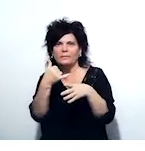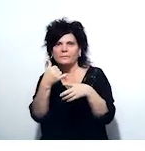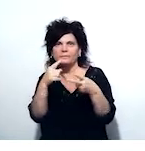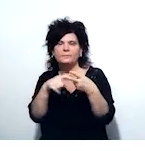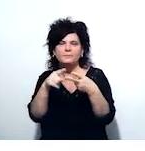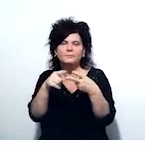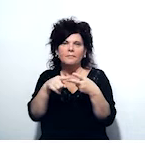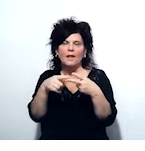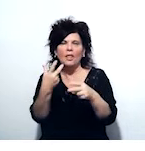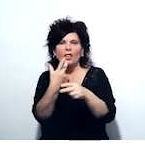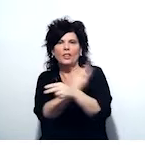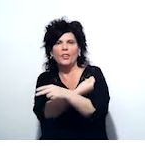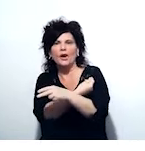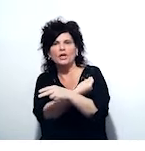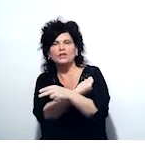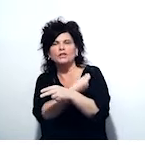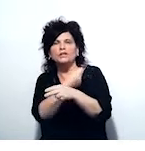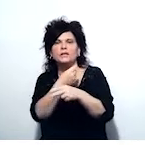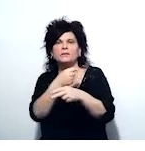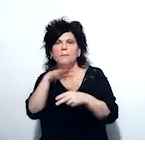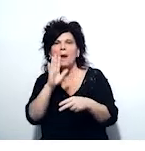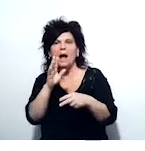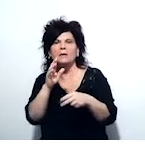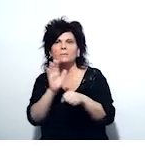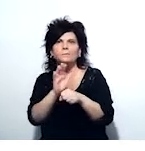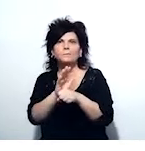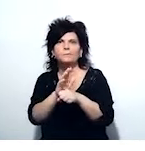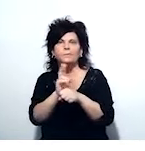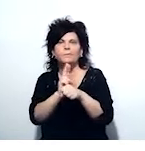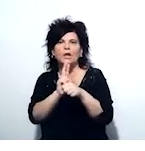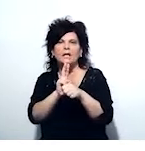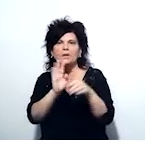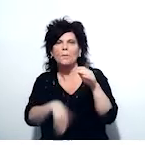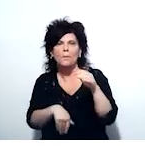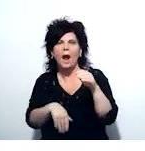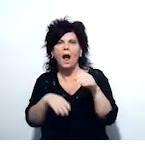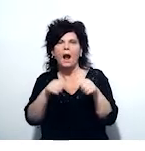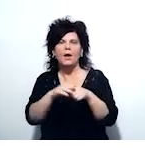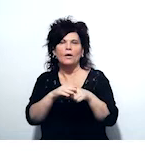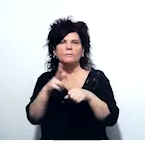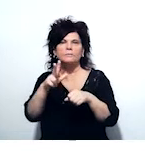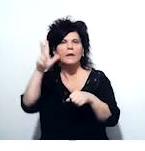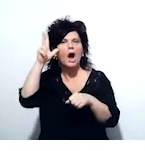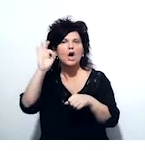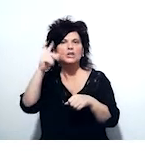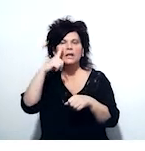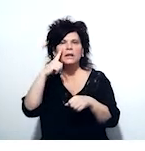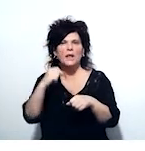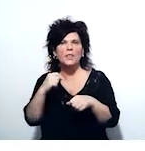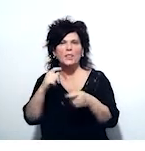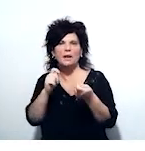sola dosis de vacuna equivale a estar desprotegido. En 80 días de SARS-CoV-2 puede mutar y vencer a